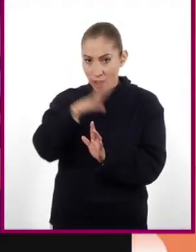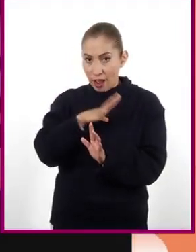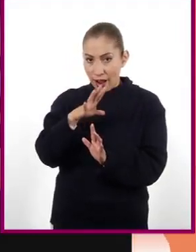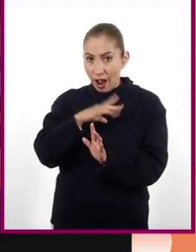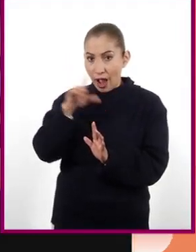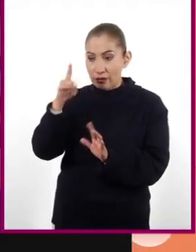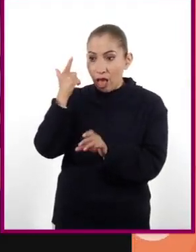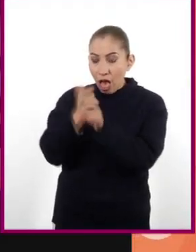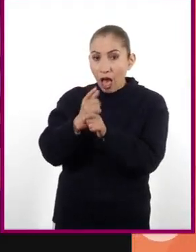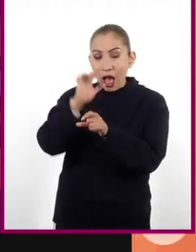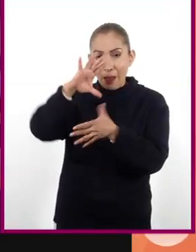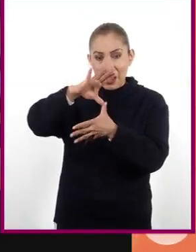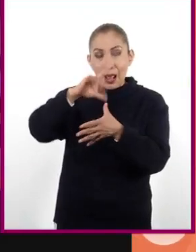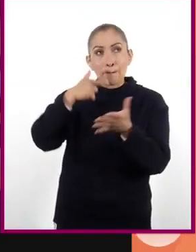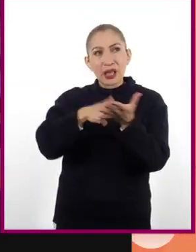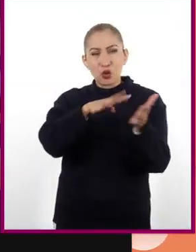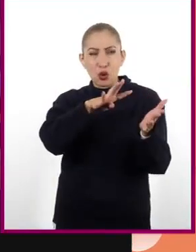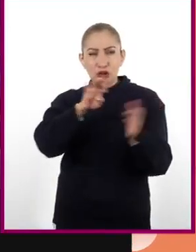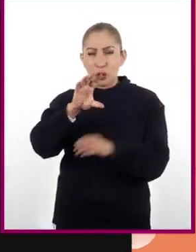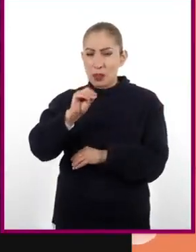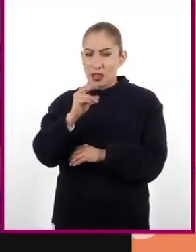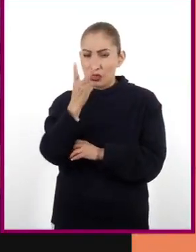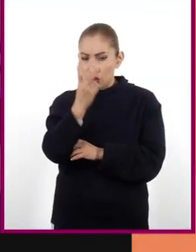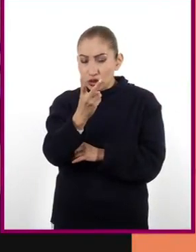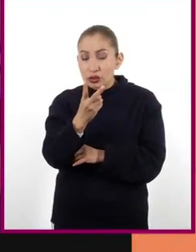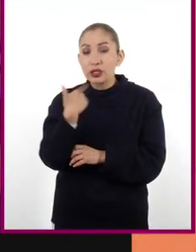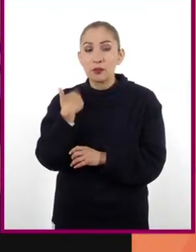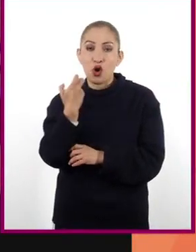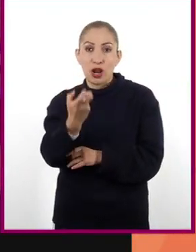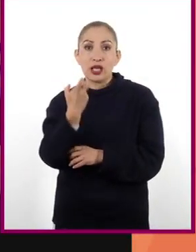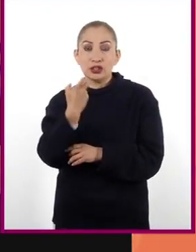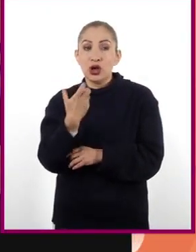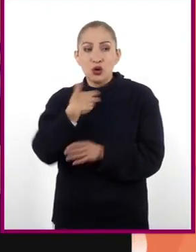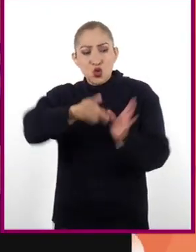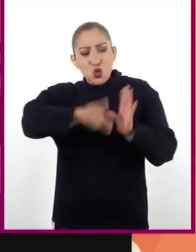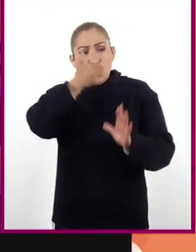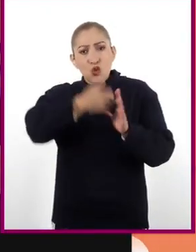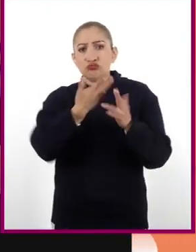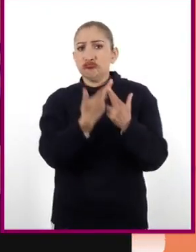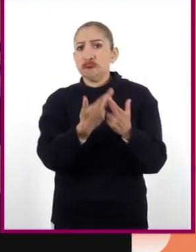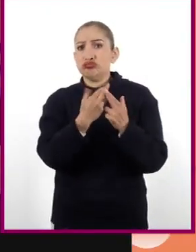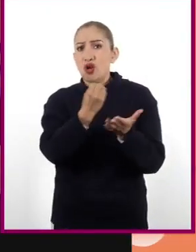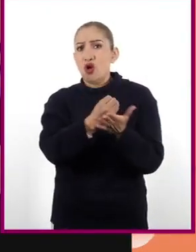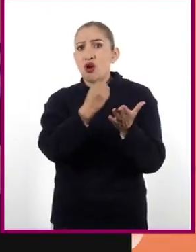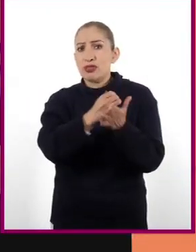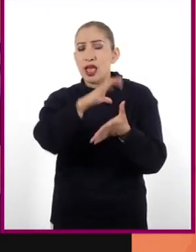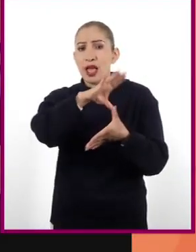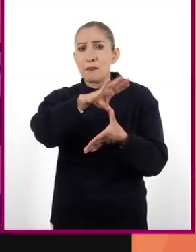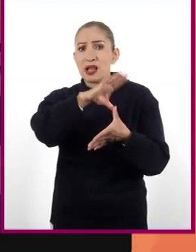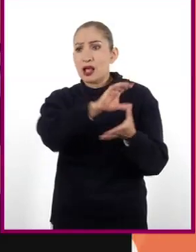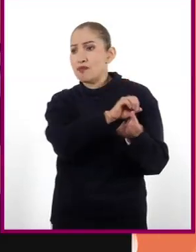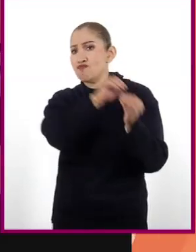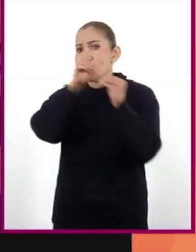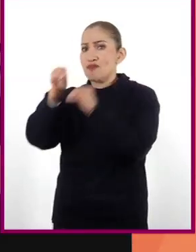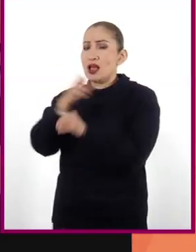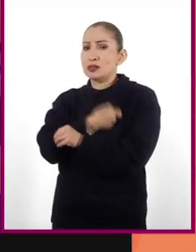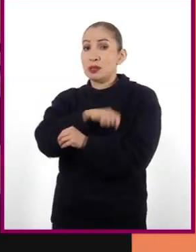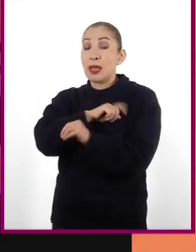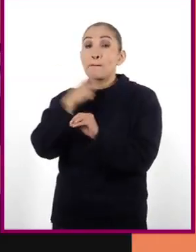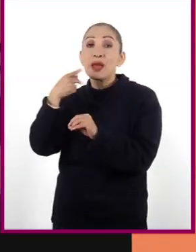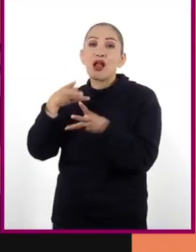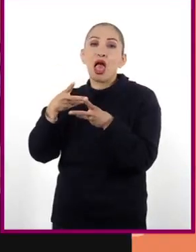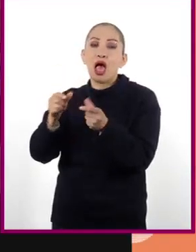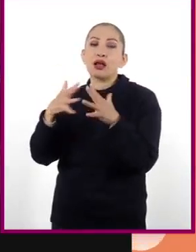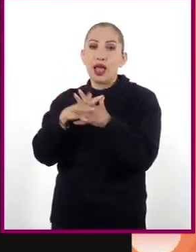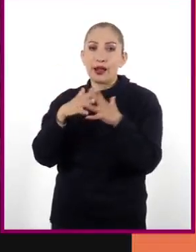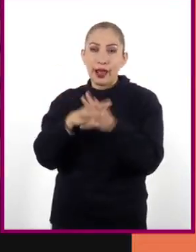había descubierto América en 1492 y que por lo tanto se extraía mucha riqueza de América hacia España, pero se invertía en la